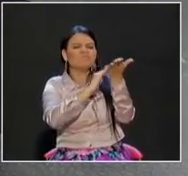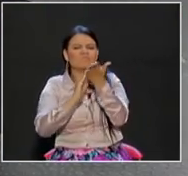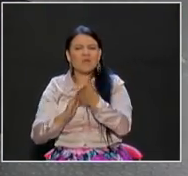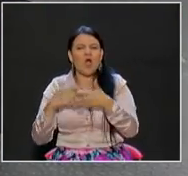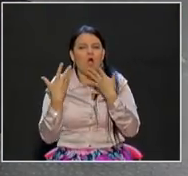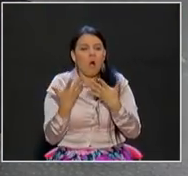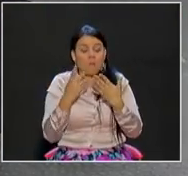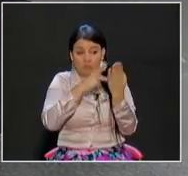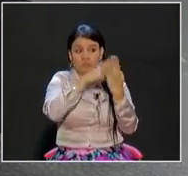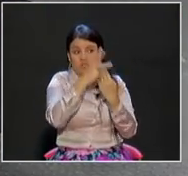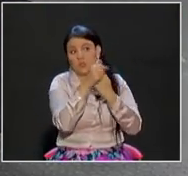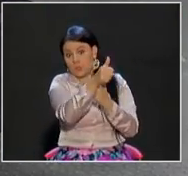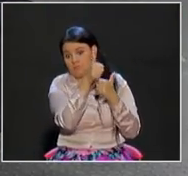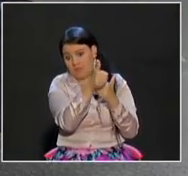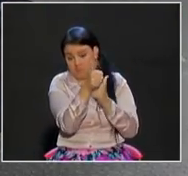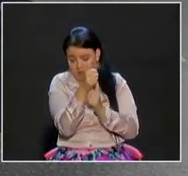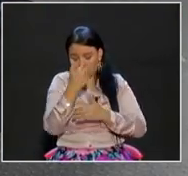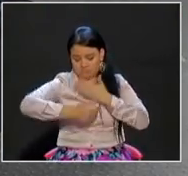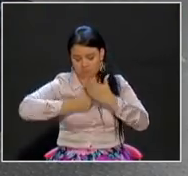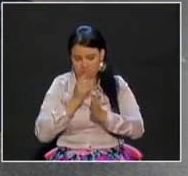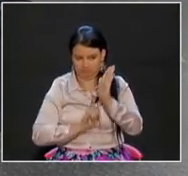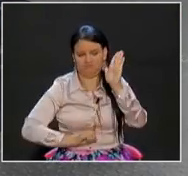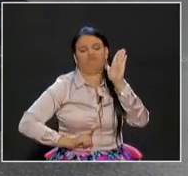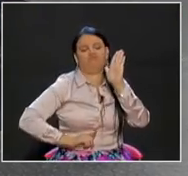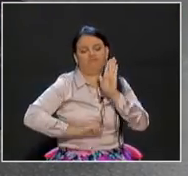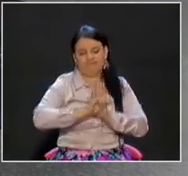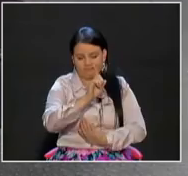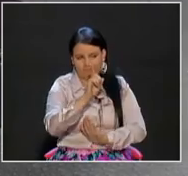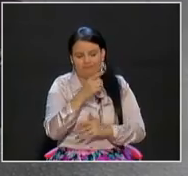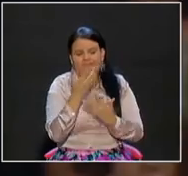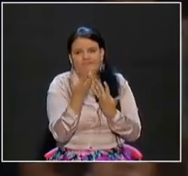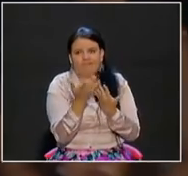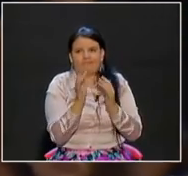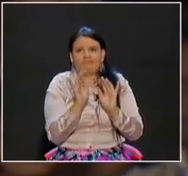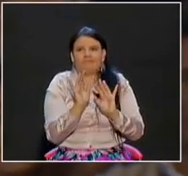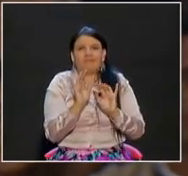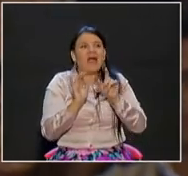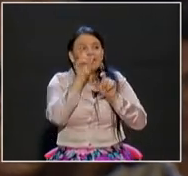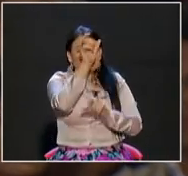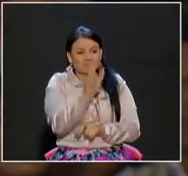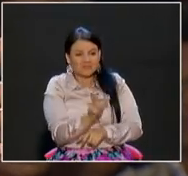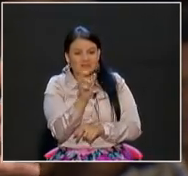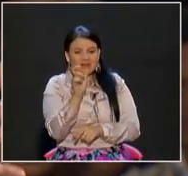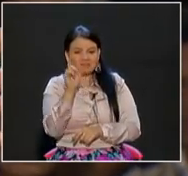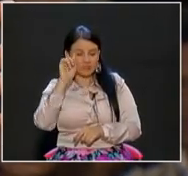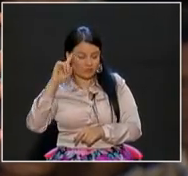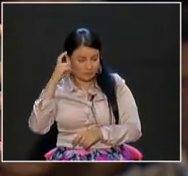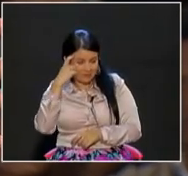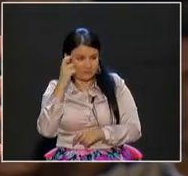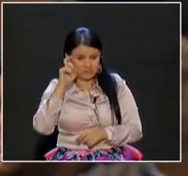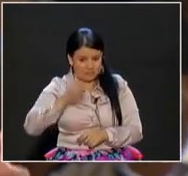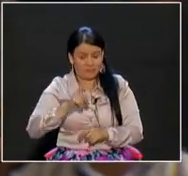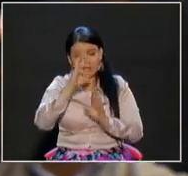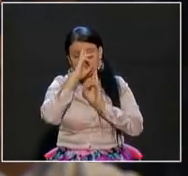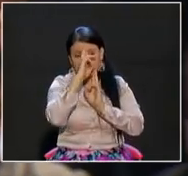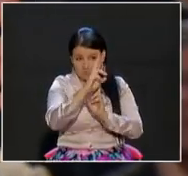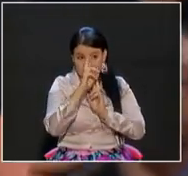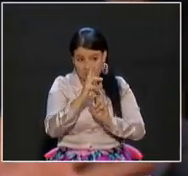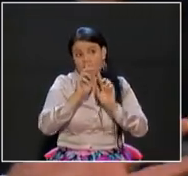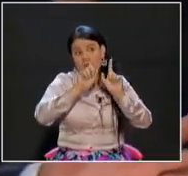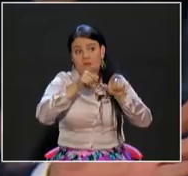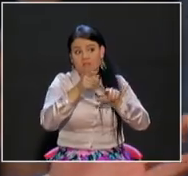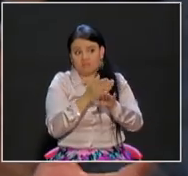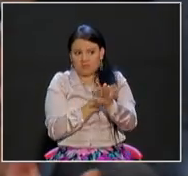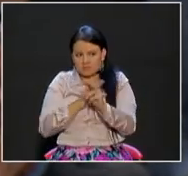afortunadamente va por buen camino va a salir adelante y lo que tiene que hacer ahí es respetar la institucionalidad que se investiga por supuesto pero sin una